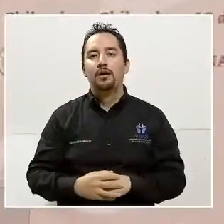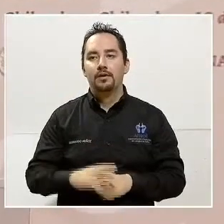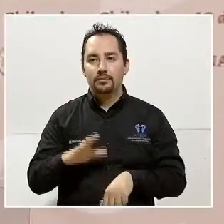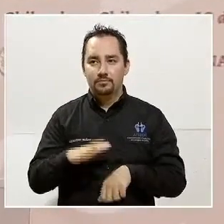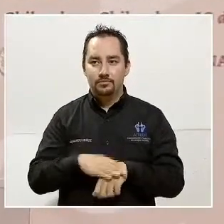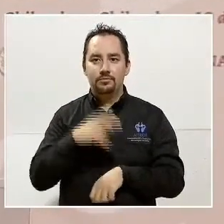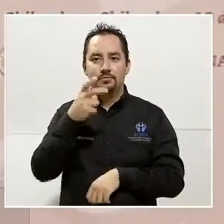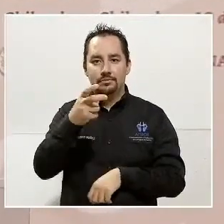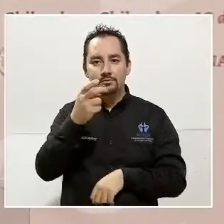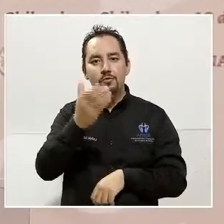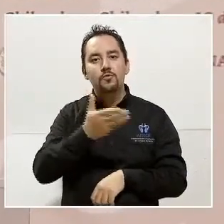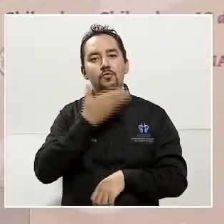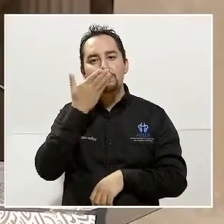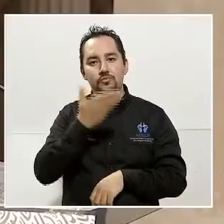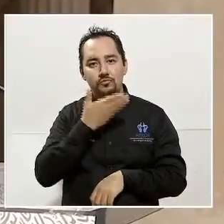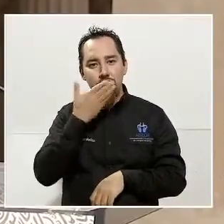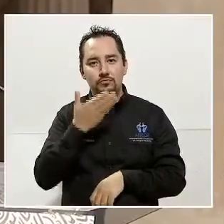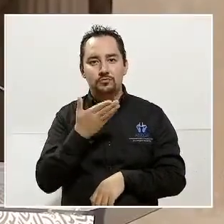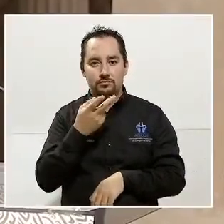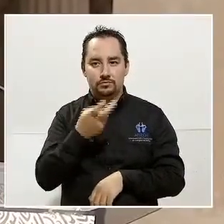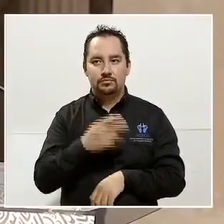traiciones,